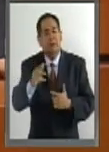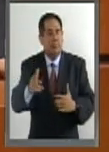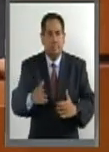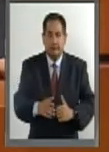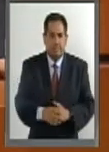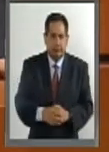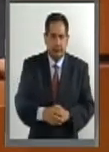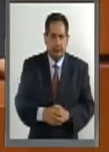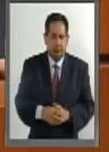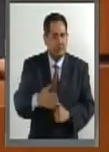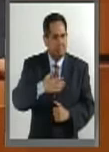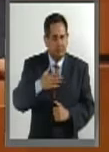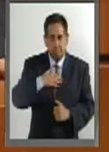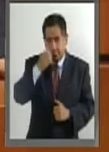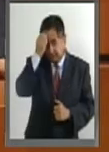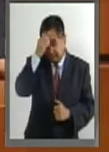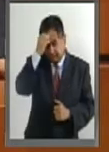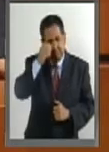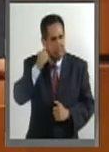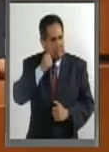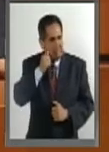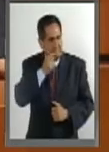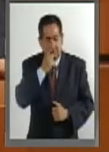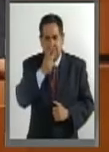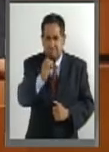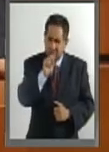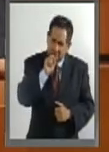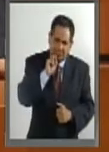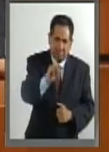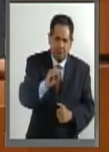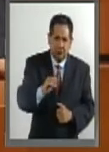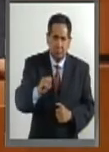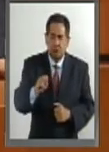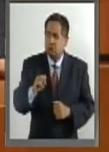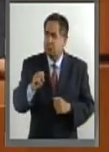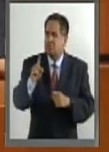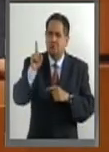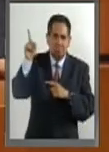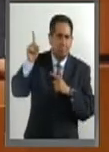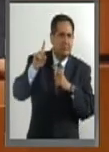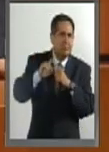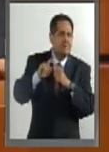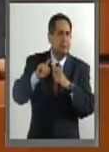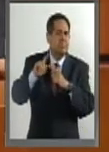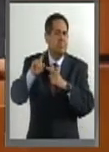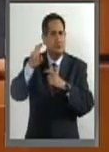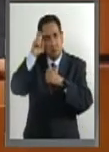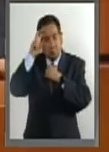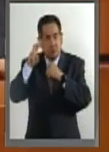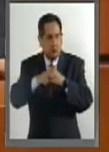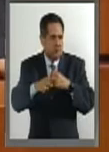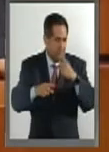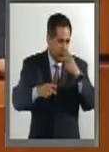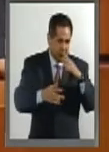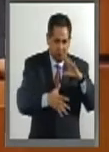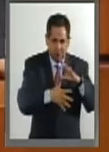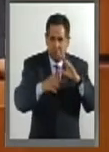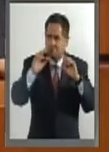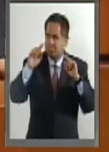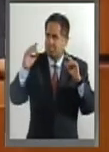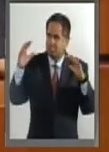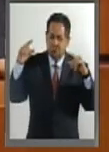Yo siempre he opinado en favor del encuentro de dos mundos en donde el mestizaje fue